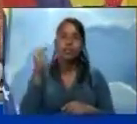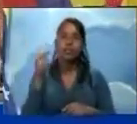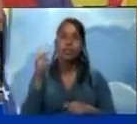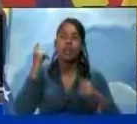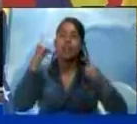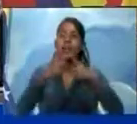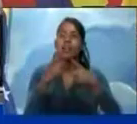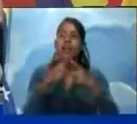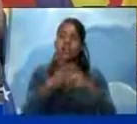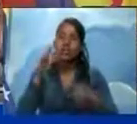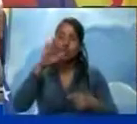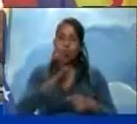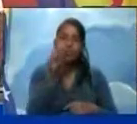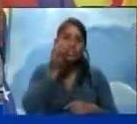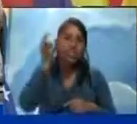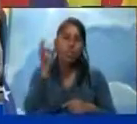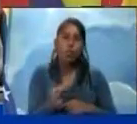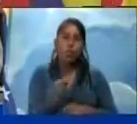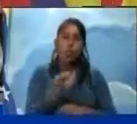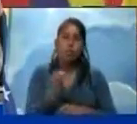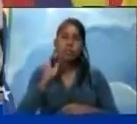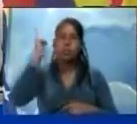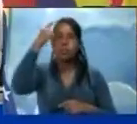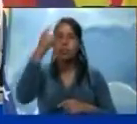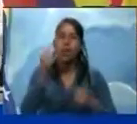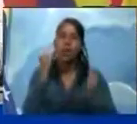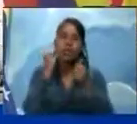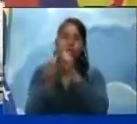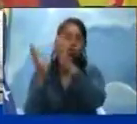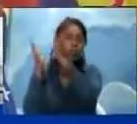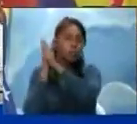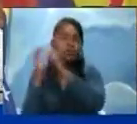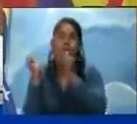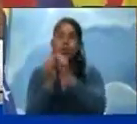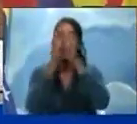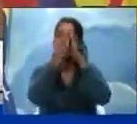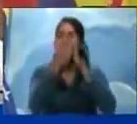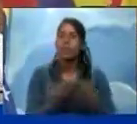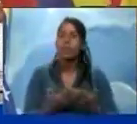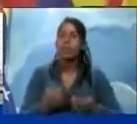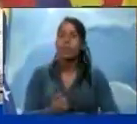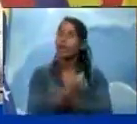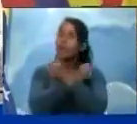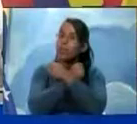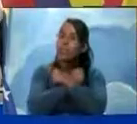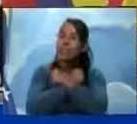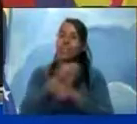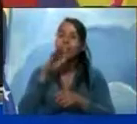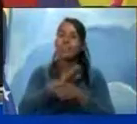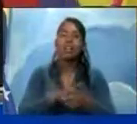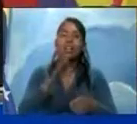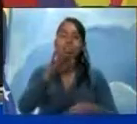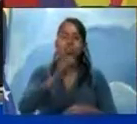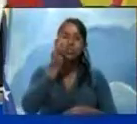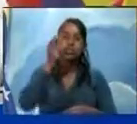estoy seguro que el presidente va a dormir con esa Biblia abrazada, estoy seguro que el presidente